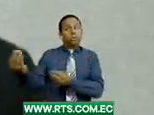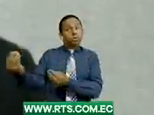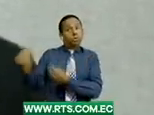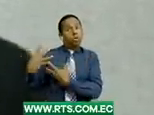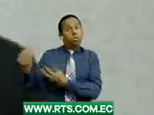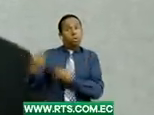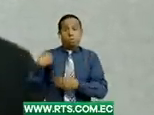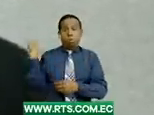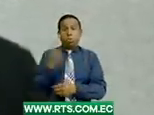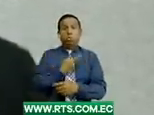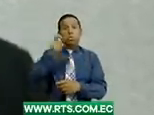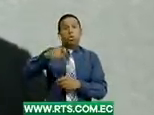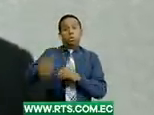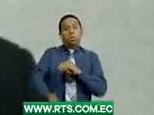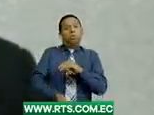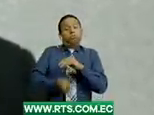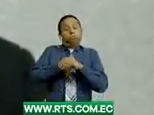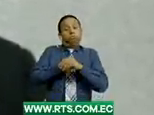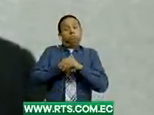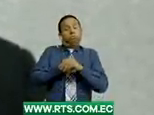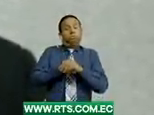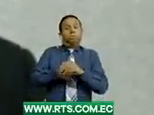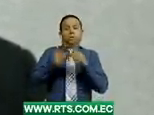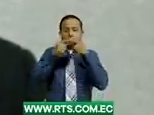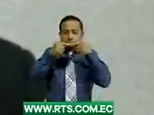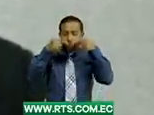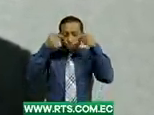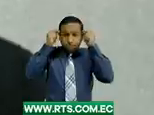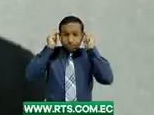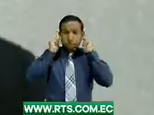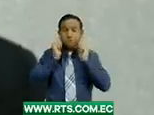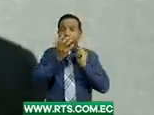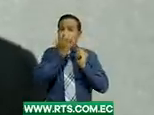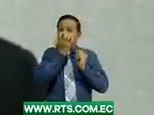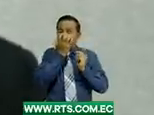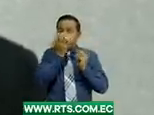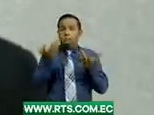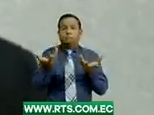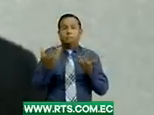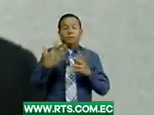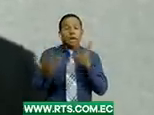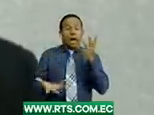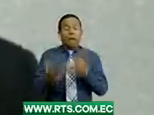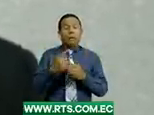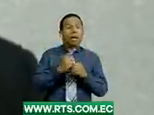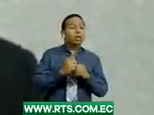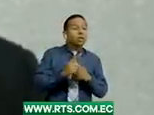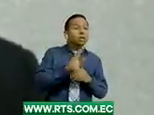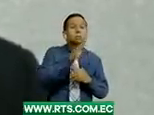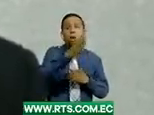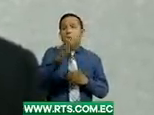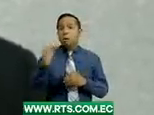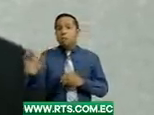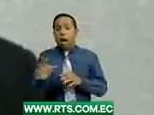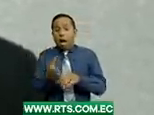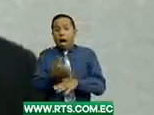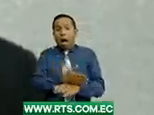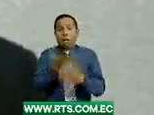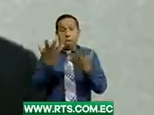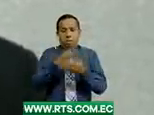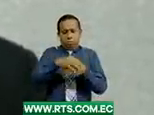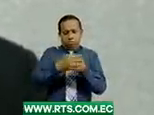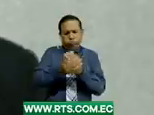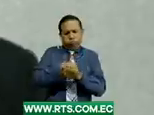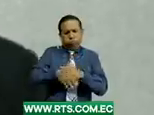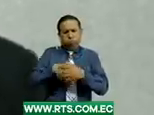en aislamiento. Tenemos que utilizar mascarilla en el momento que tengamos que salir de nuestras habitaciones, utilizar desinfectante,